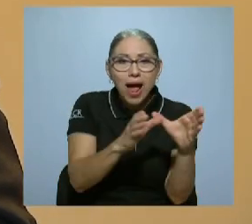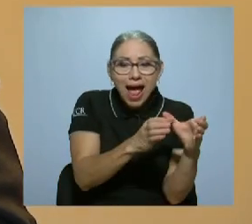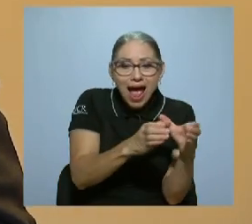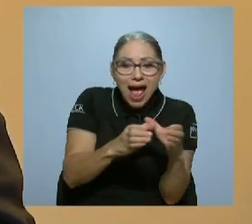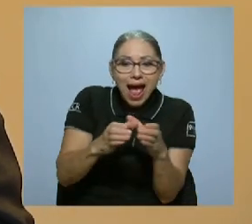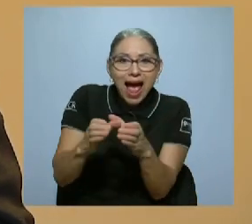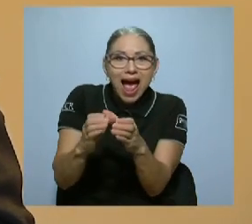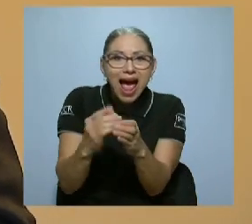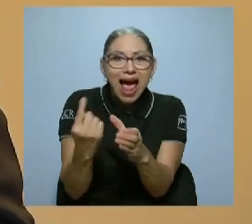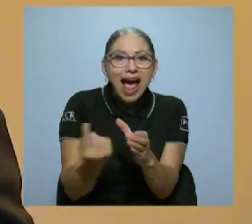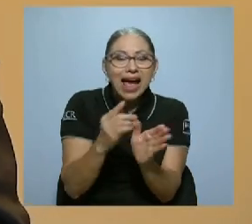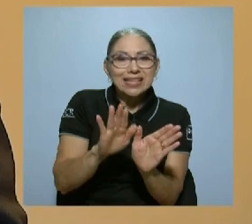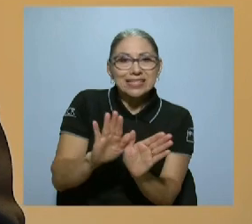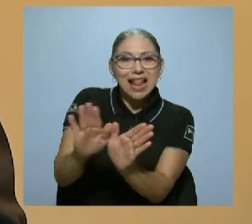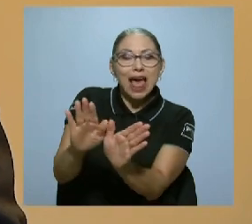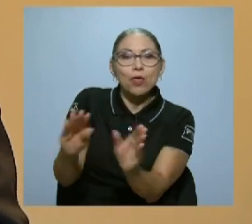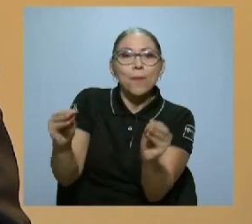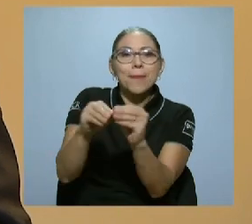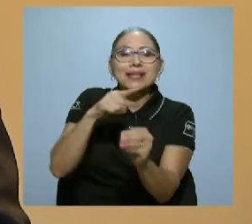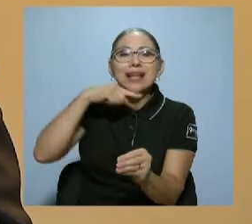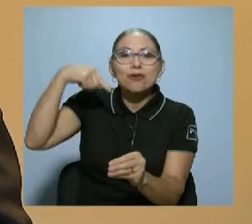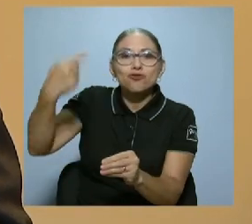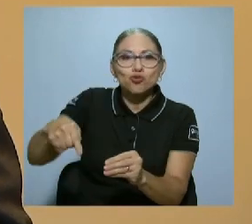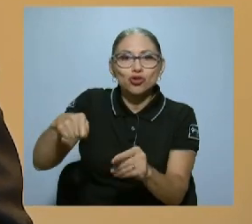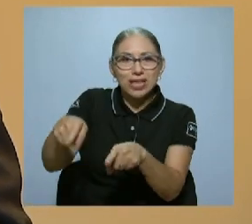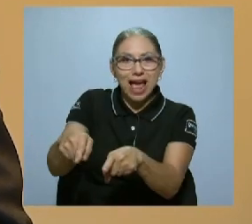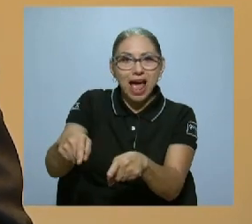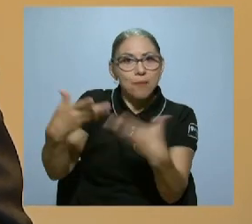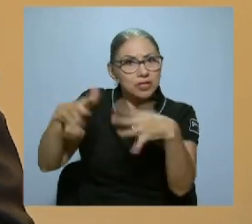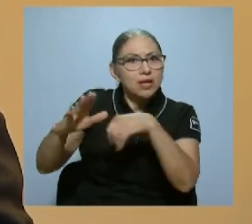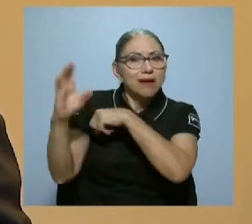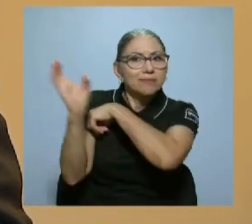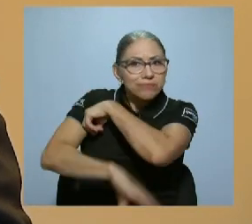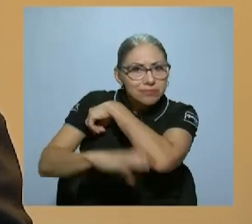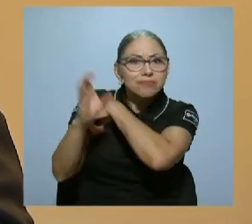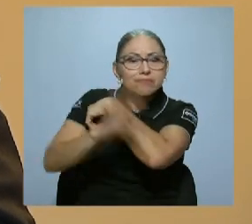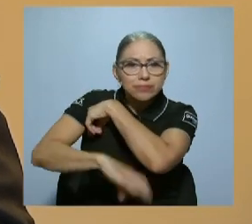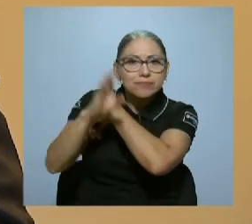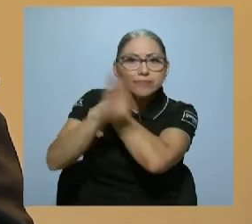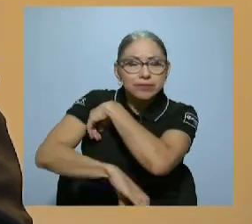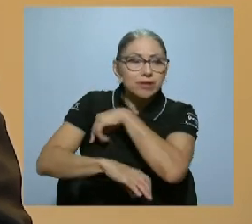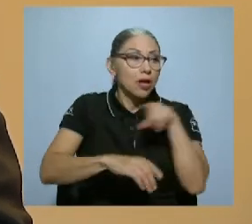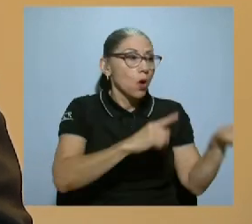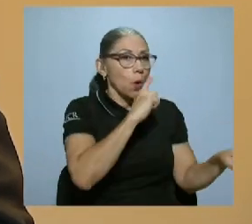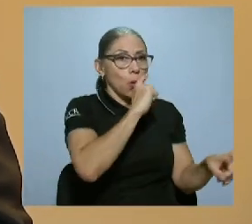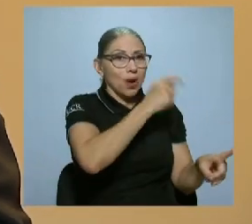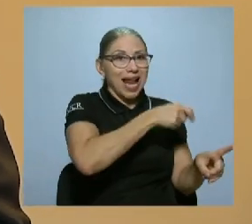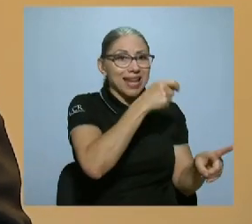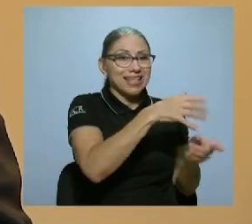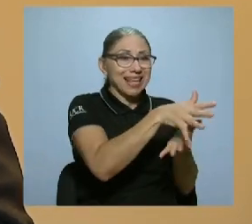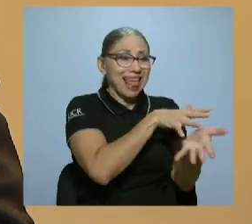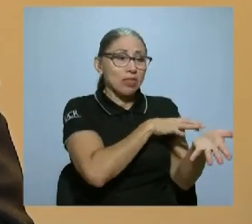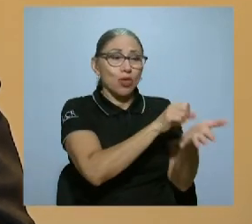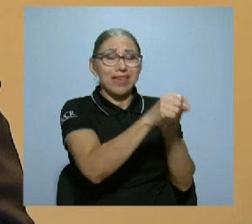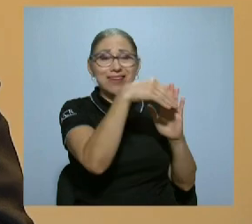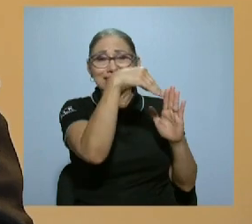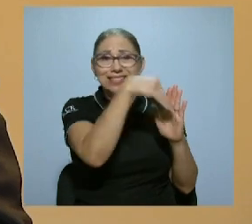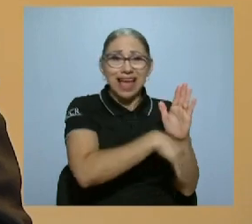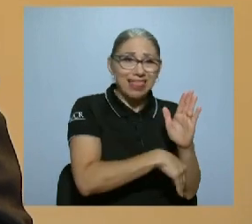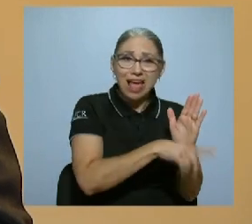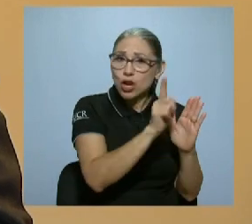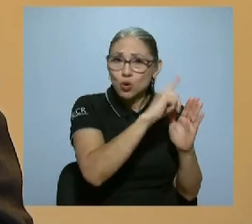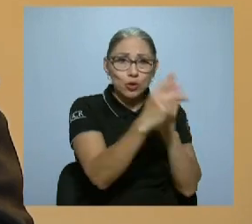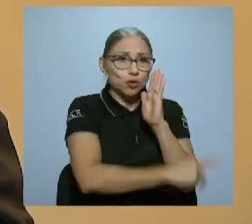de sanciones. Ucrania está quedando devastada desde todos los puntos de vista. No es un país que va a ser fácil de